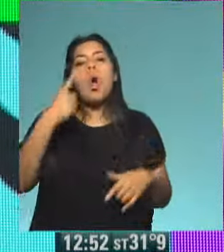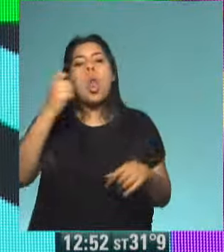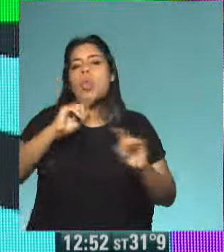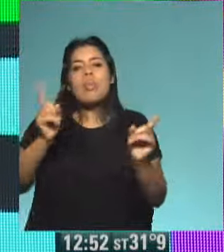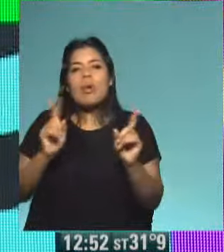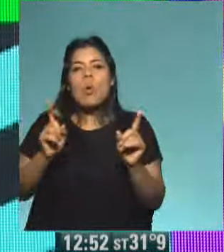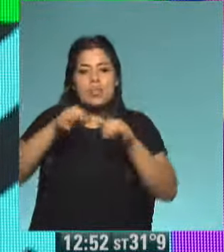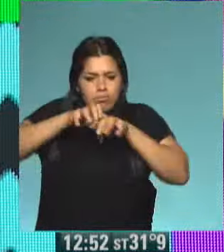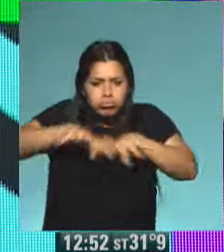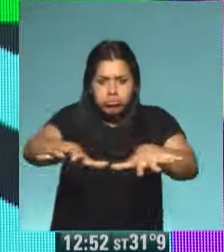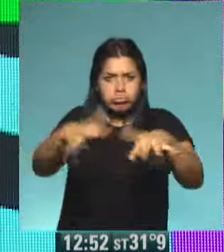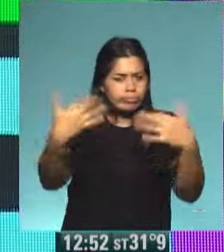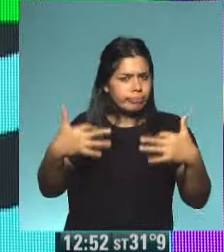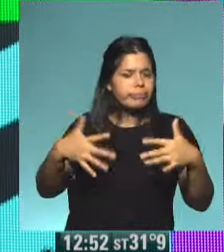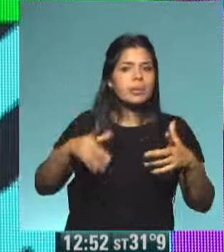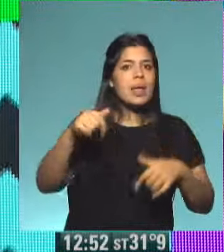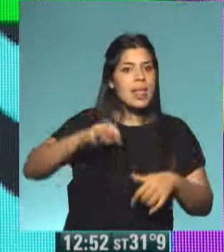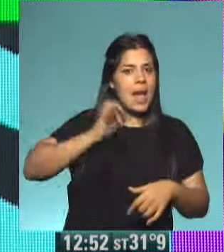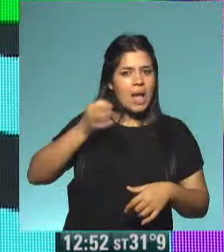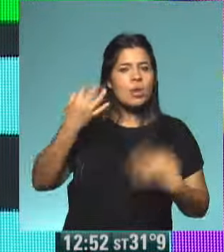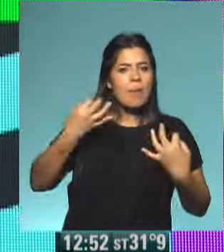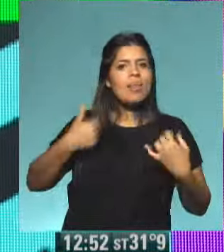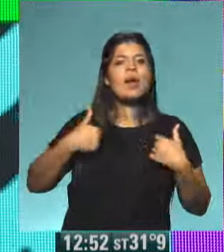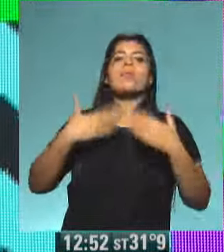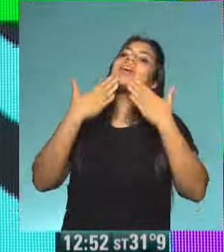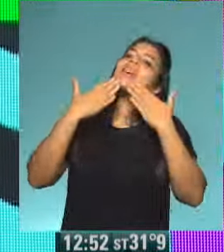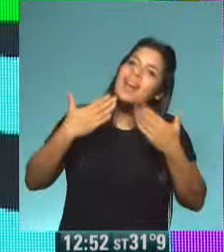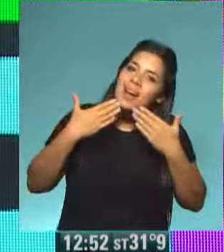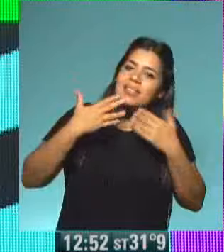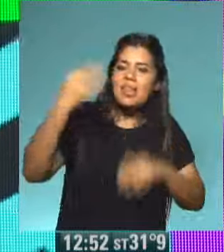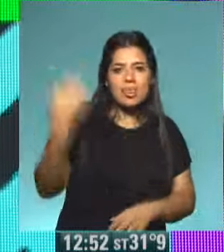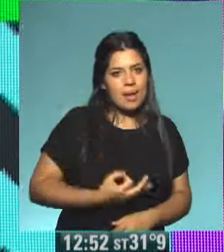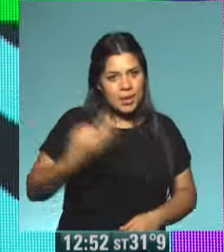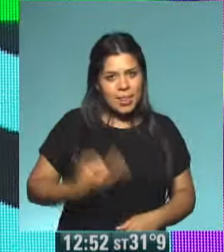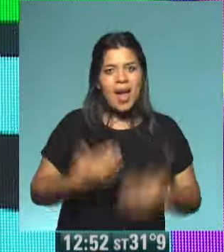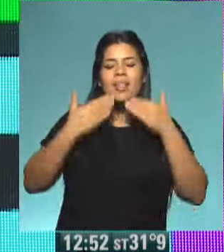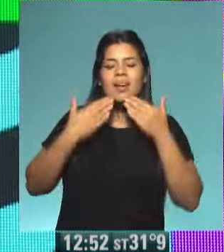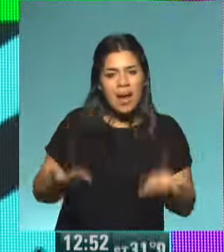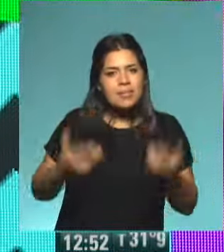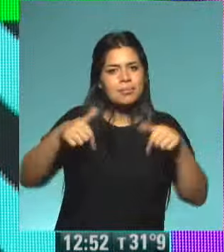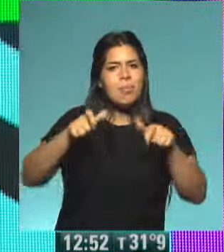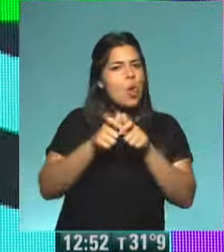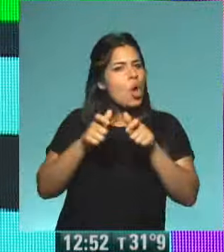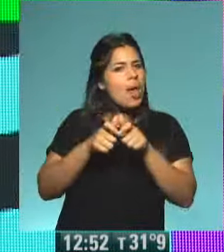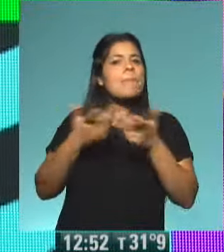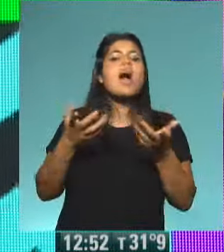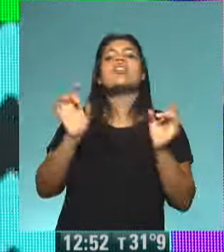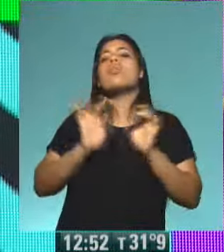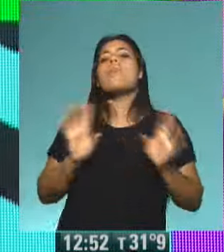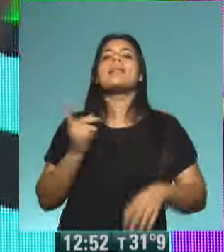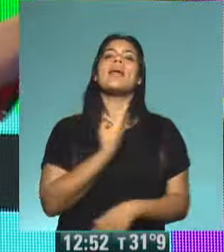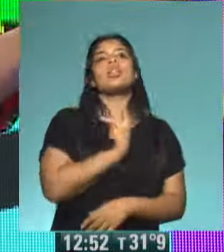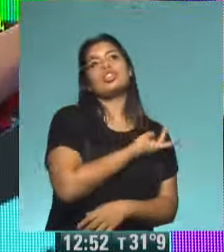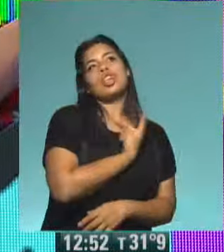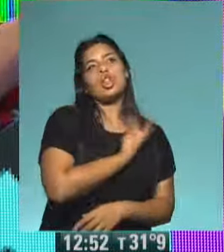año, la verdad que se hicieron sentir y mucho. Y les queremos agradecer. De verdad les queremos agradecer. Porque este programa no solo lo hicimos nosotros